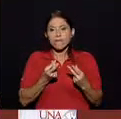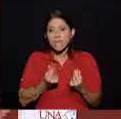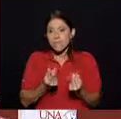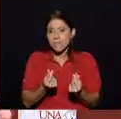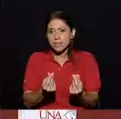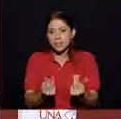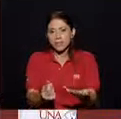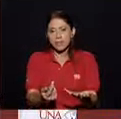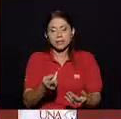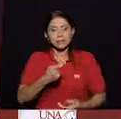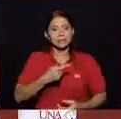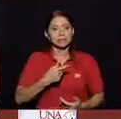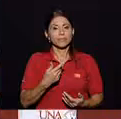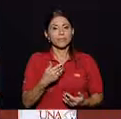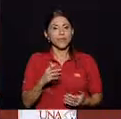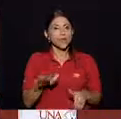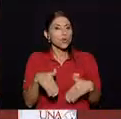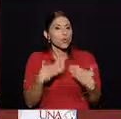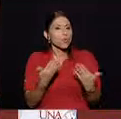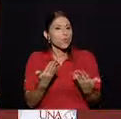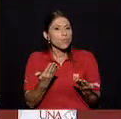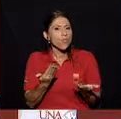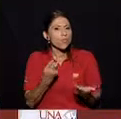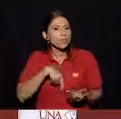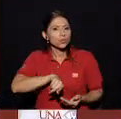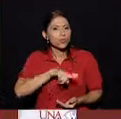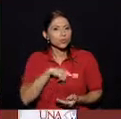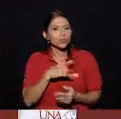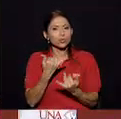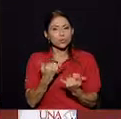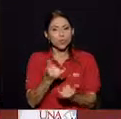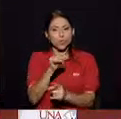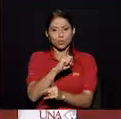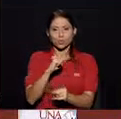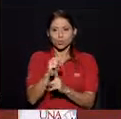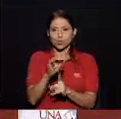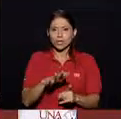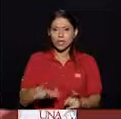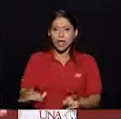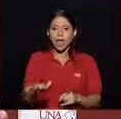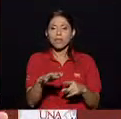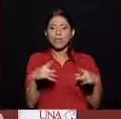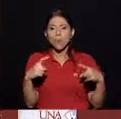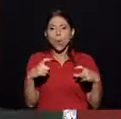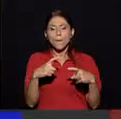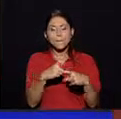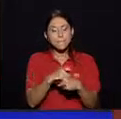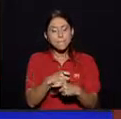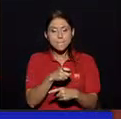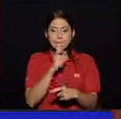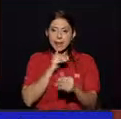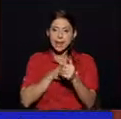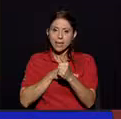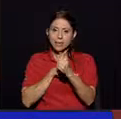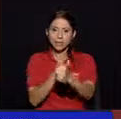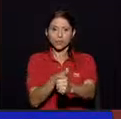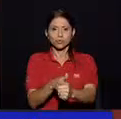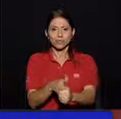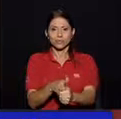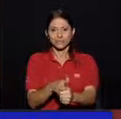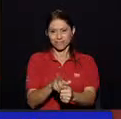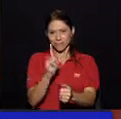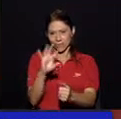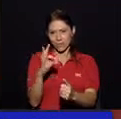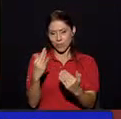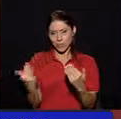responsabilidades y compromisos. Como decía doña Adriana Guevara de Alianza por tus Derechos, hay una legislación suficiente, hay normas